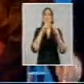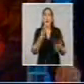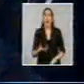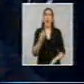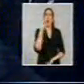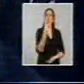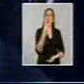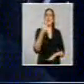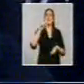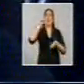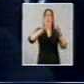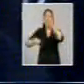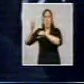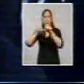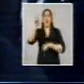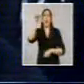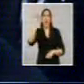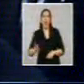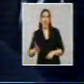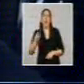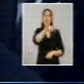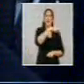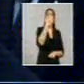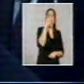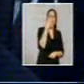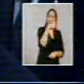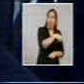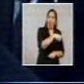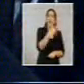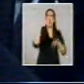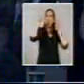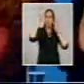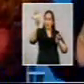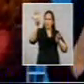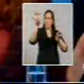en La Rioja y otro en Córdoba. Y